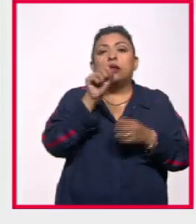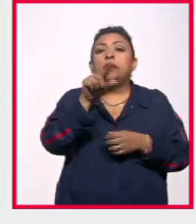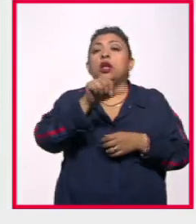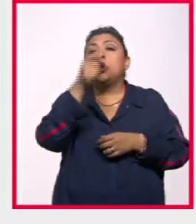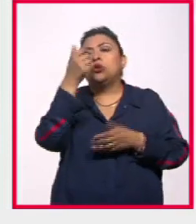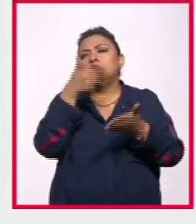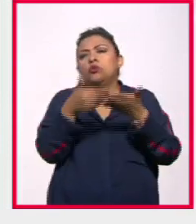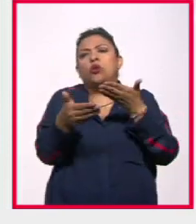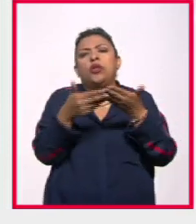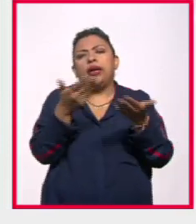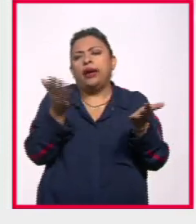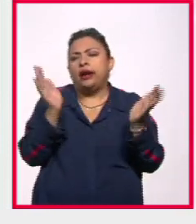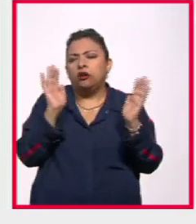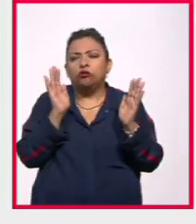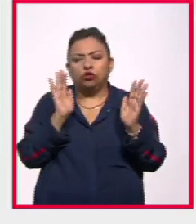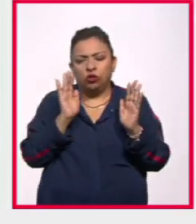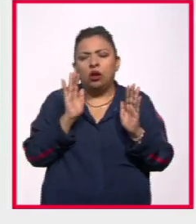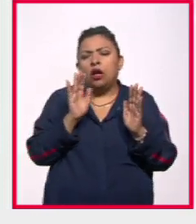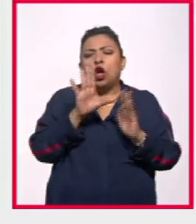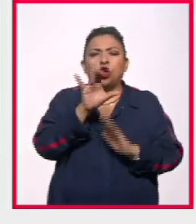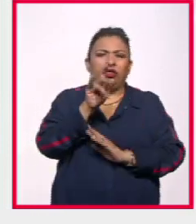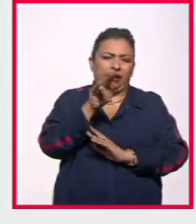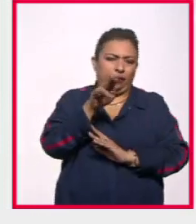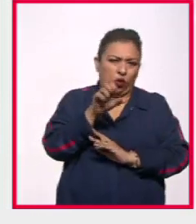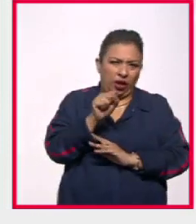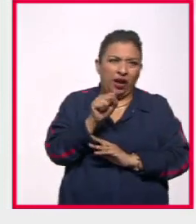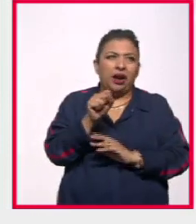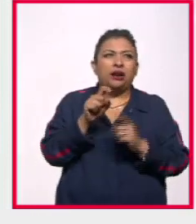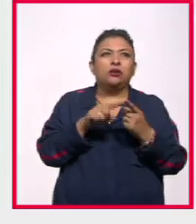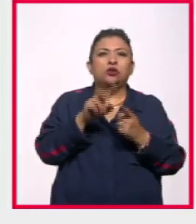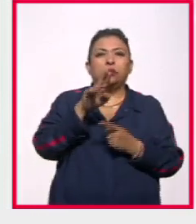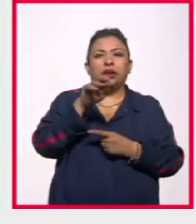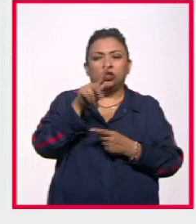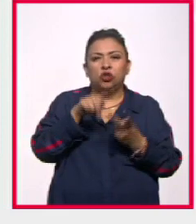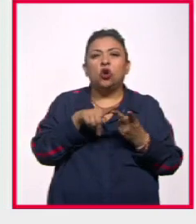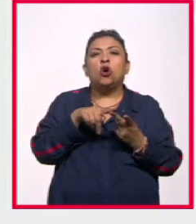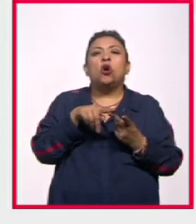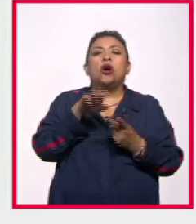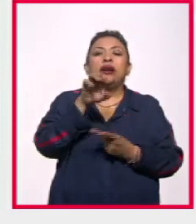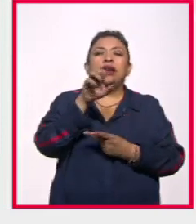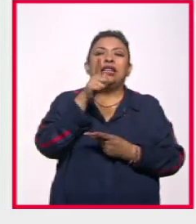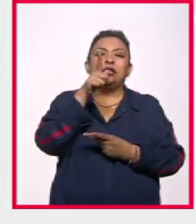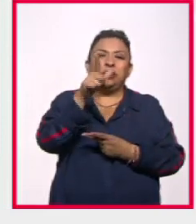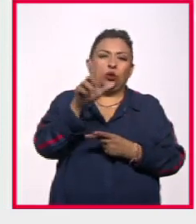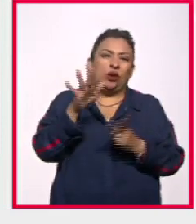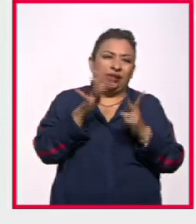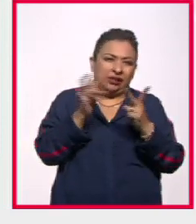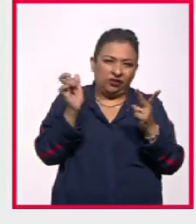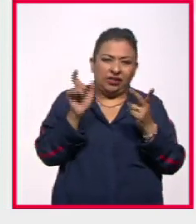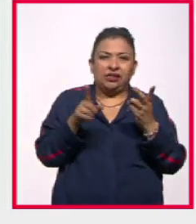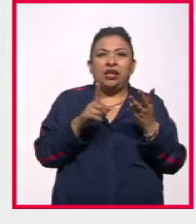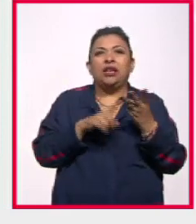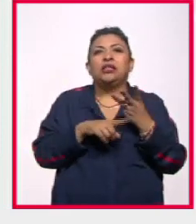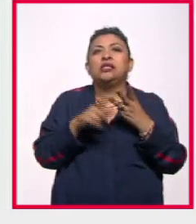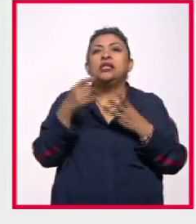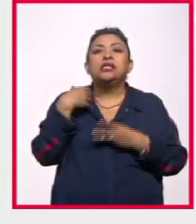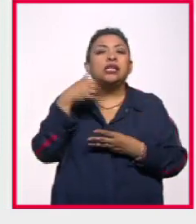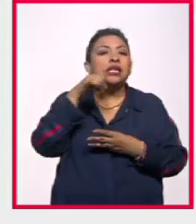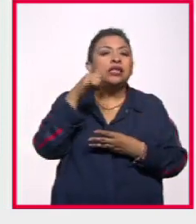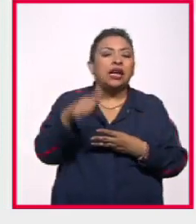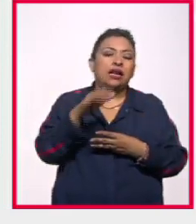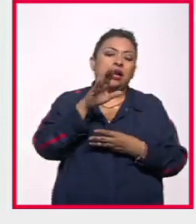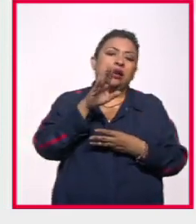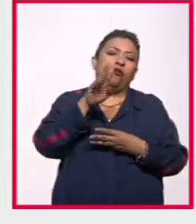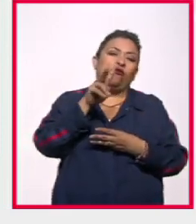autores modernos, autores contemporáneos, Bergson, los espiritualistas franceses, entre los italianos